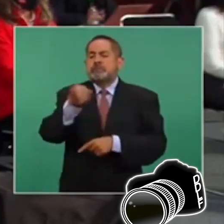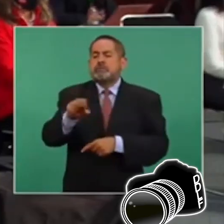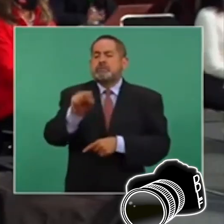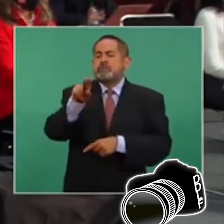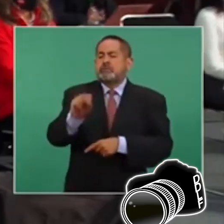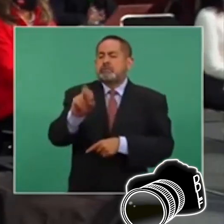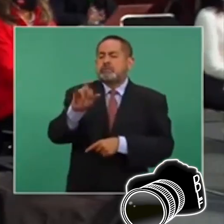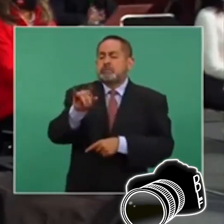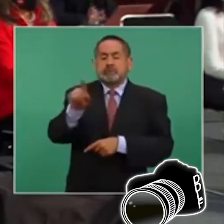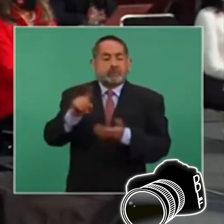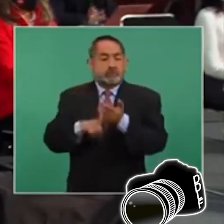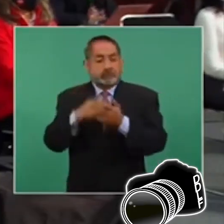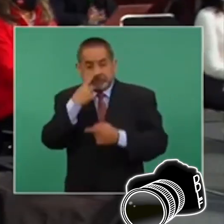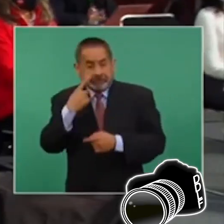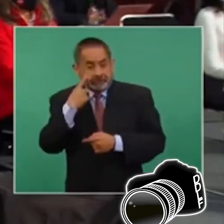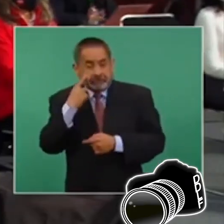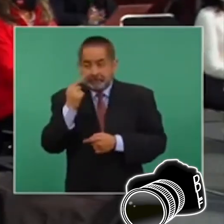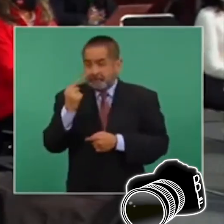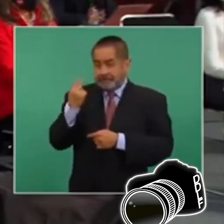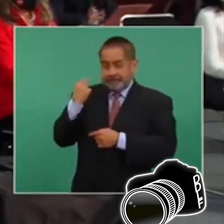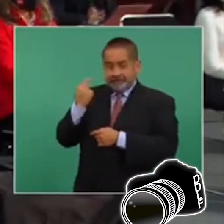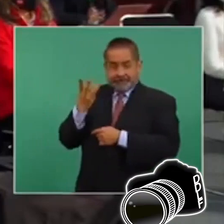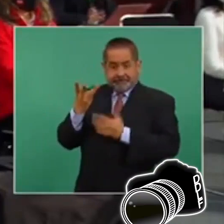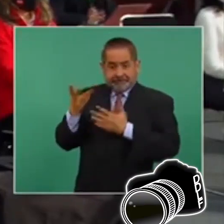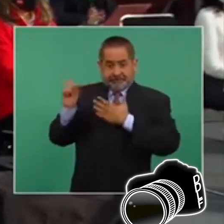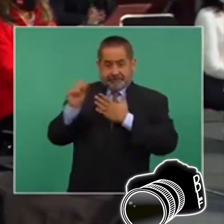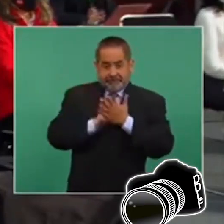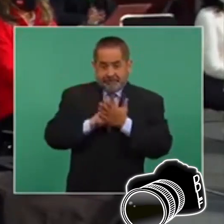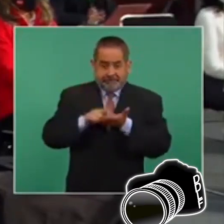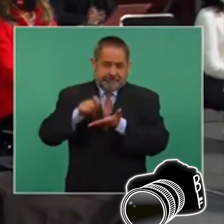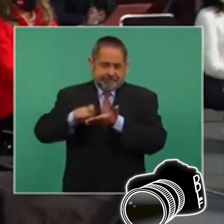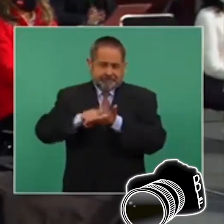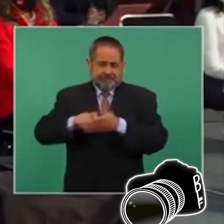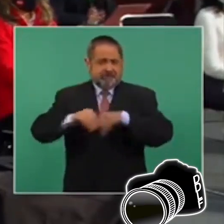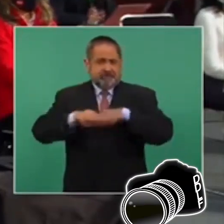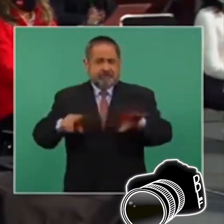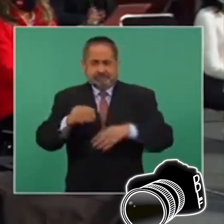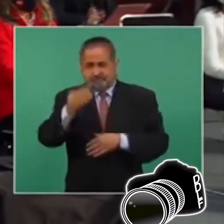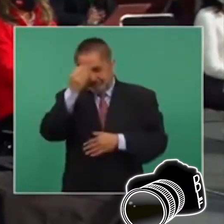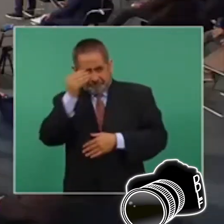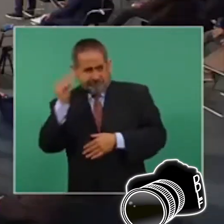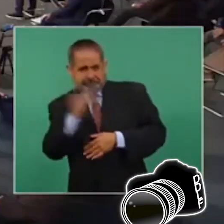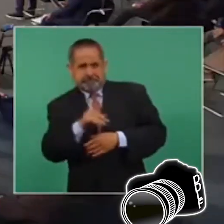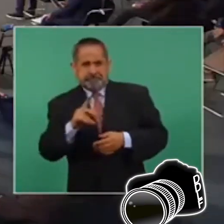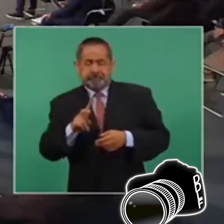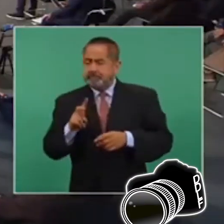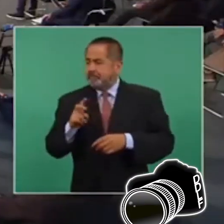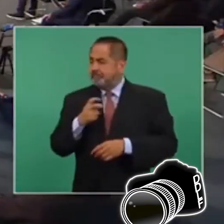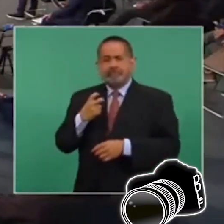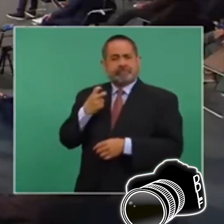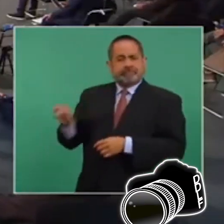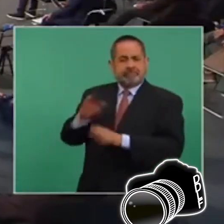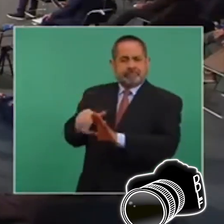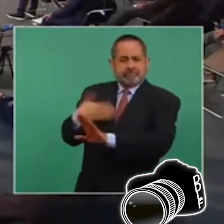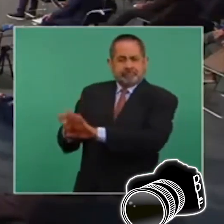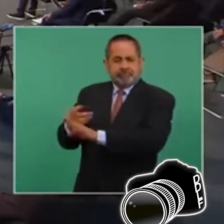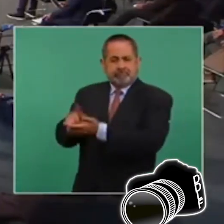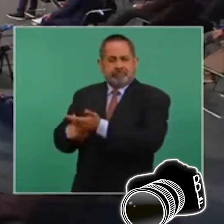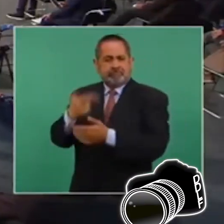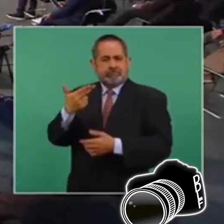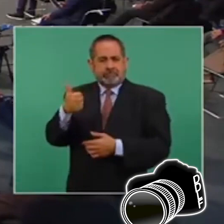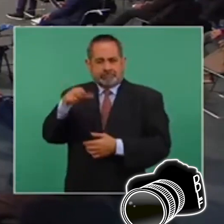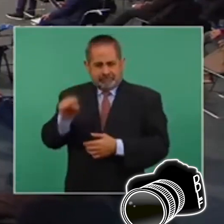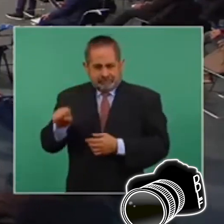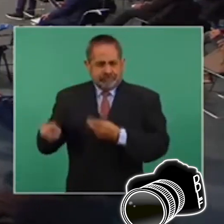al presidente y le dijera nos están acusando de recibir dinero para poner ponernos de pechito como se dice